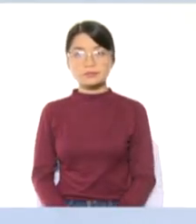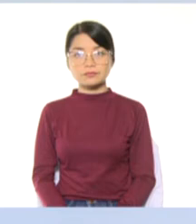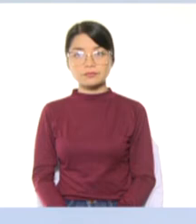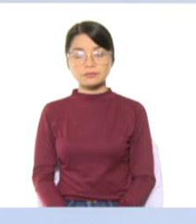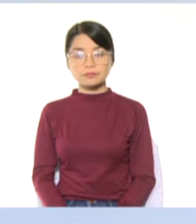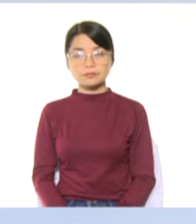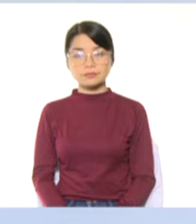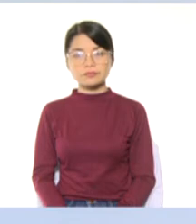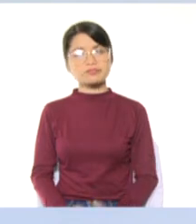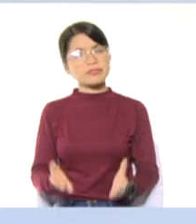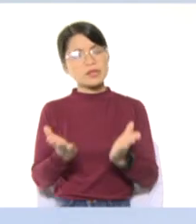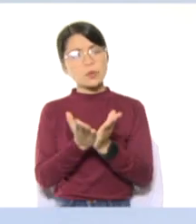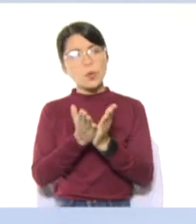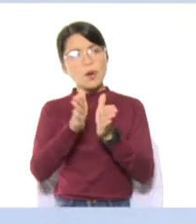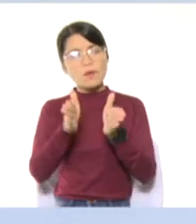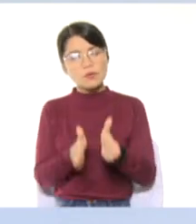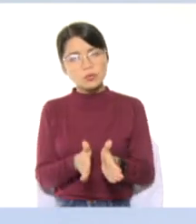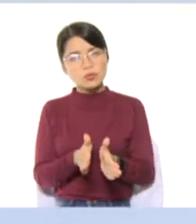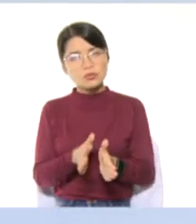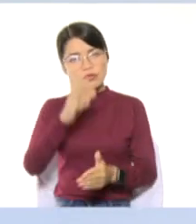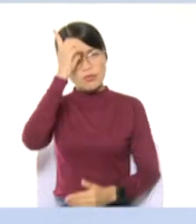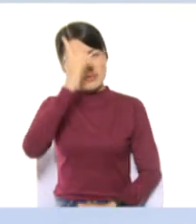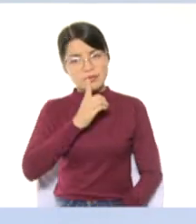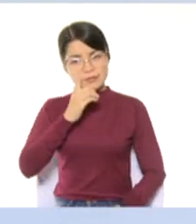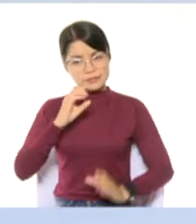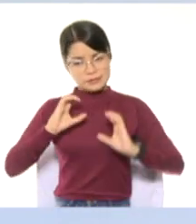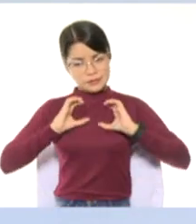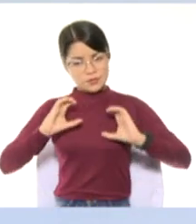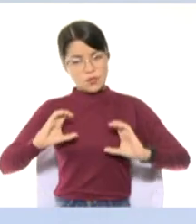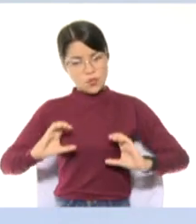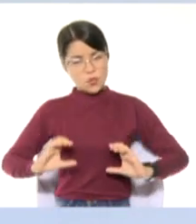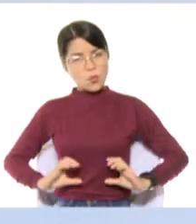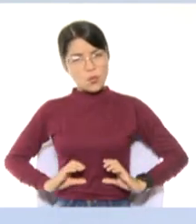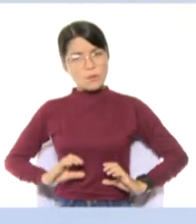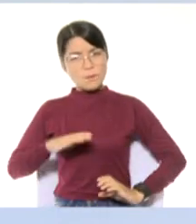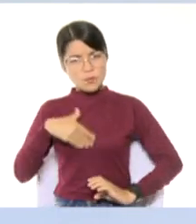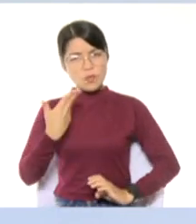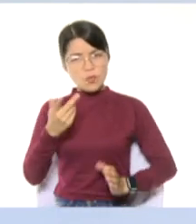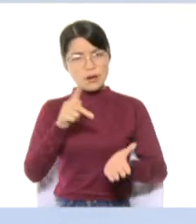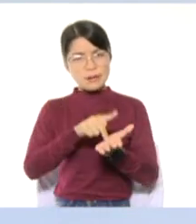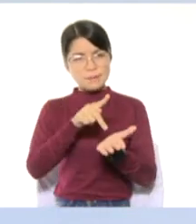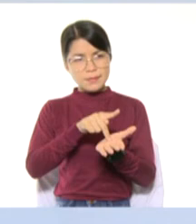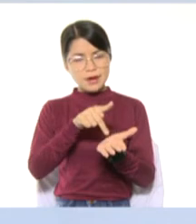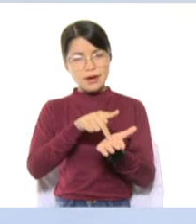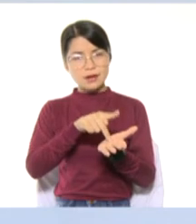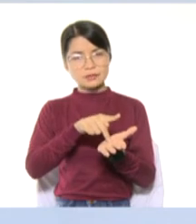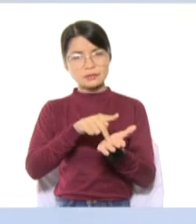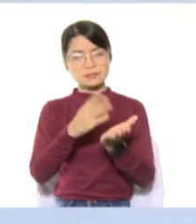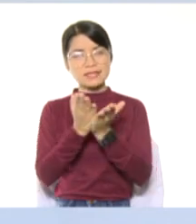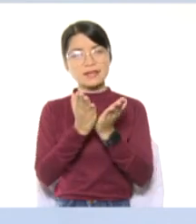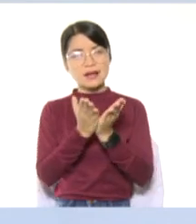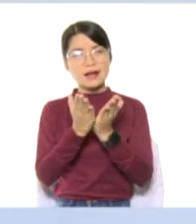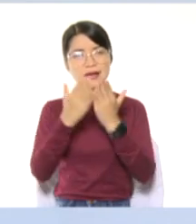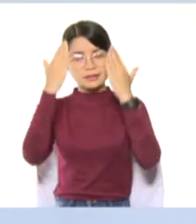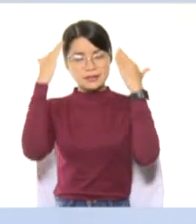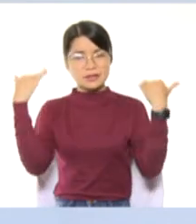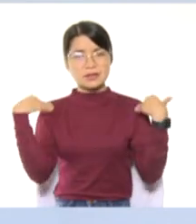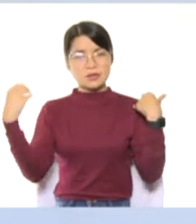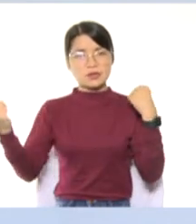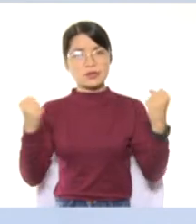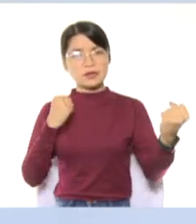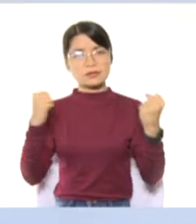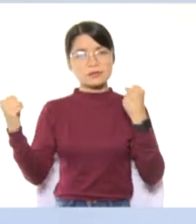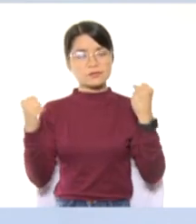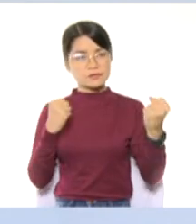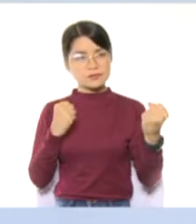condición física, ¿ellos pueden ser partícipes de la clase de educación física? Sí, es importante también nosotros que podamos